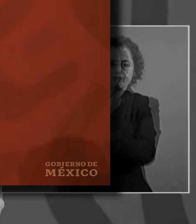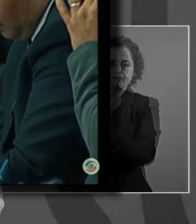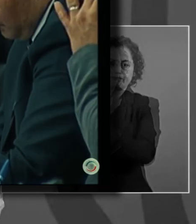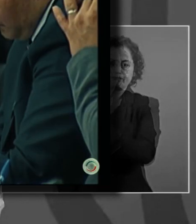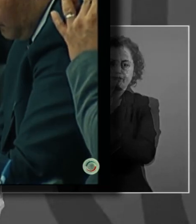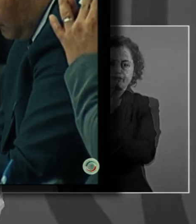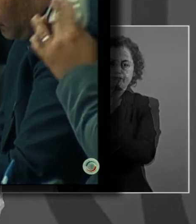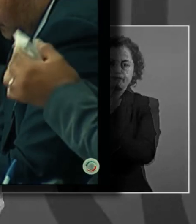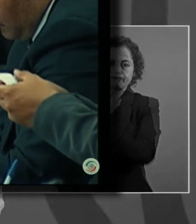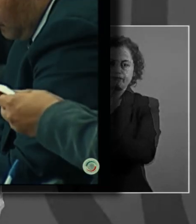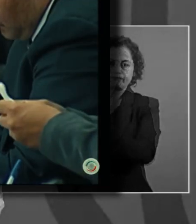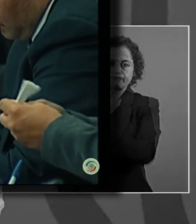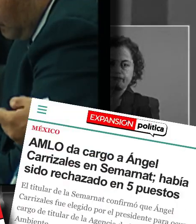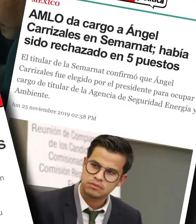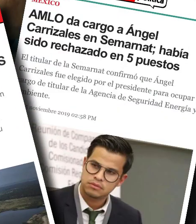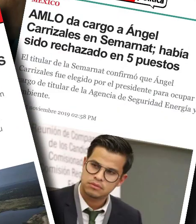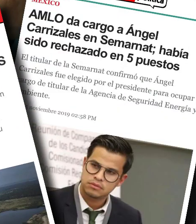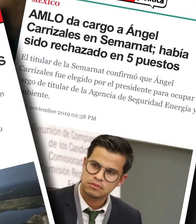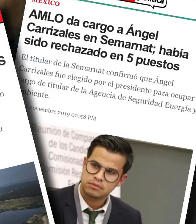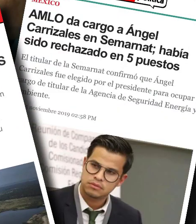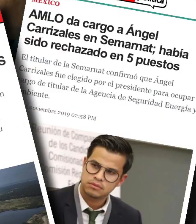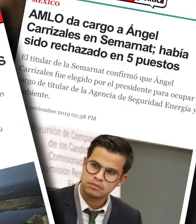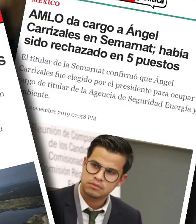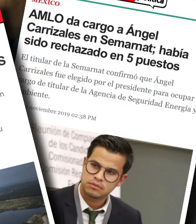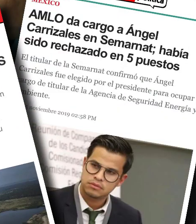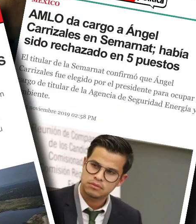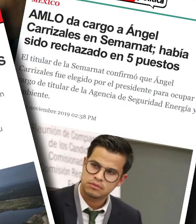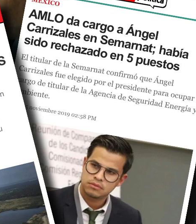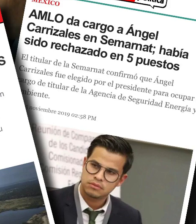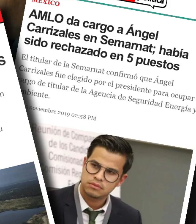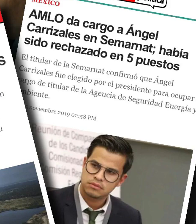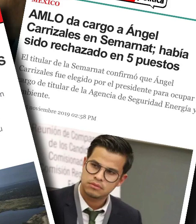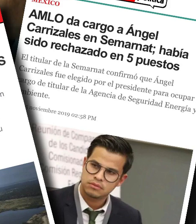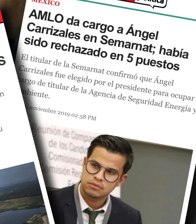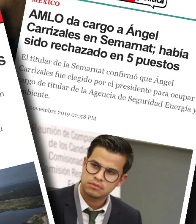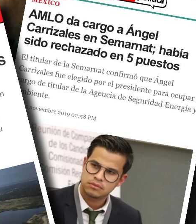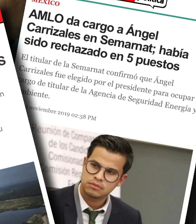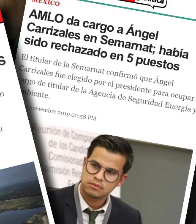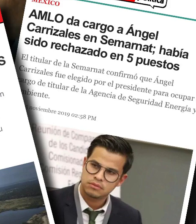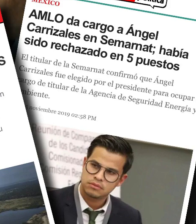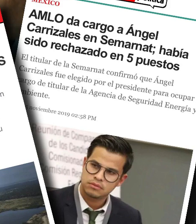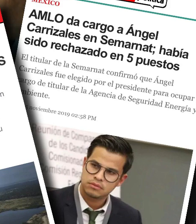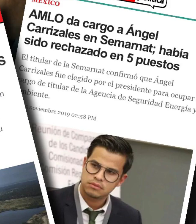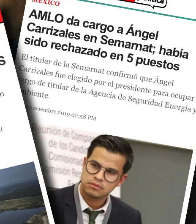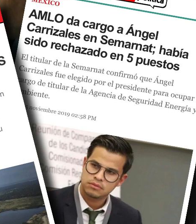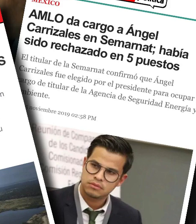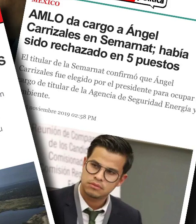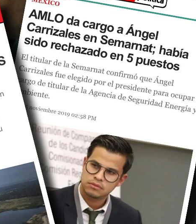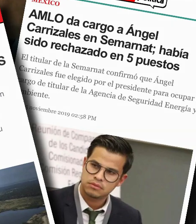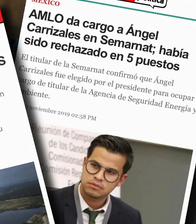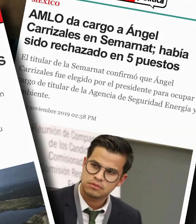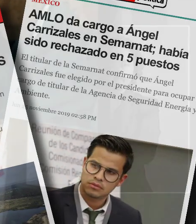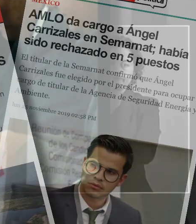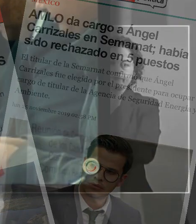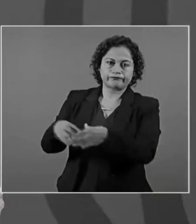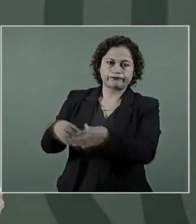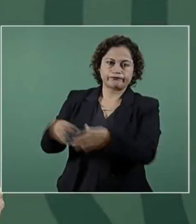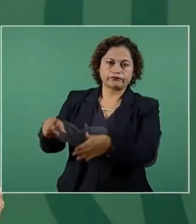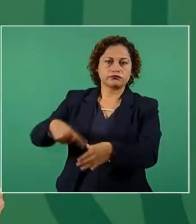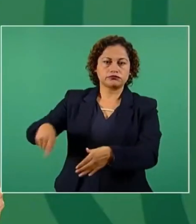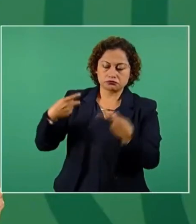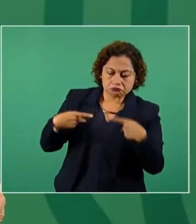independientes. Si me ha pagado un partido político, siendo concreto, sí, estuve trabajando en